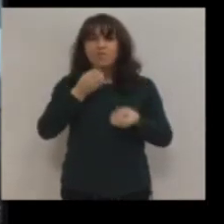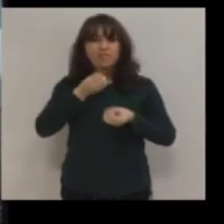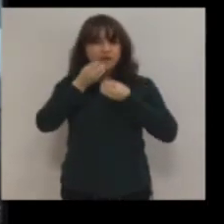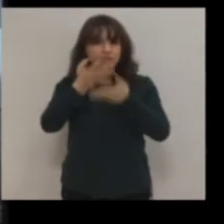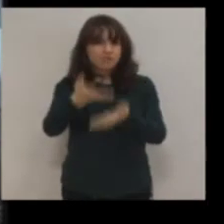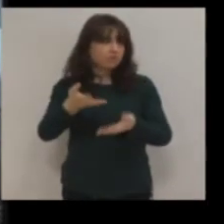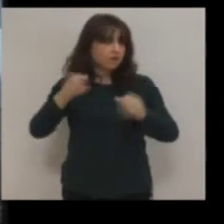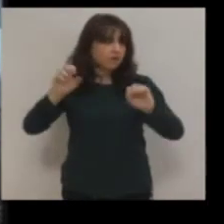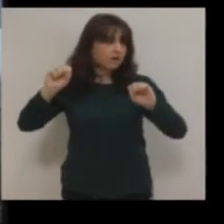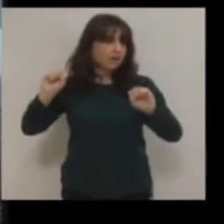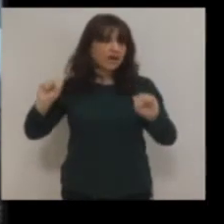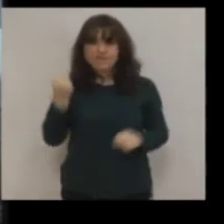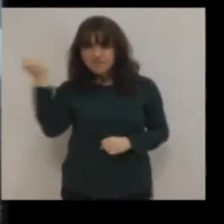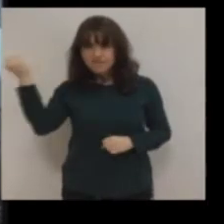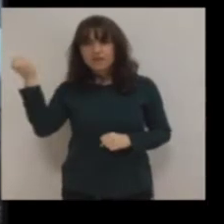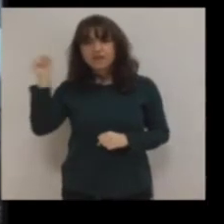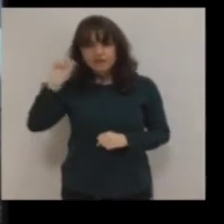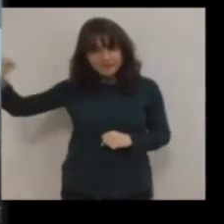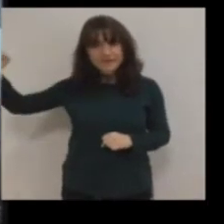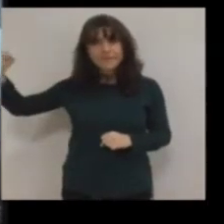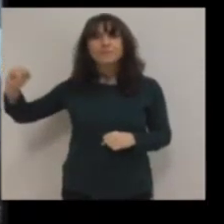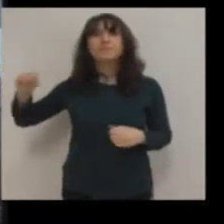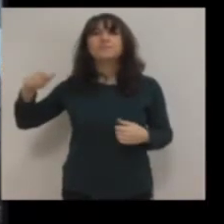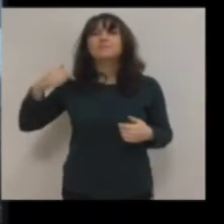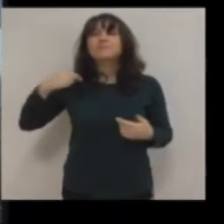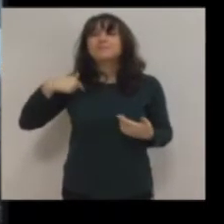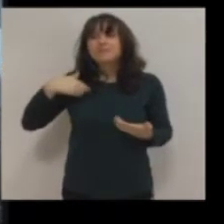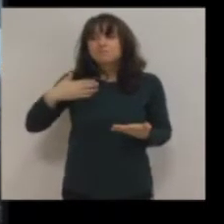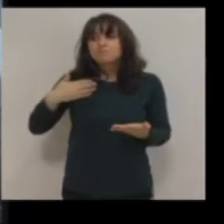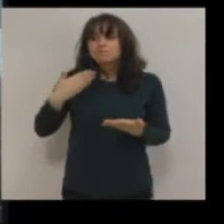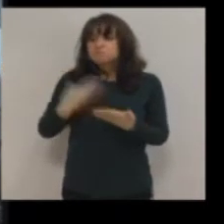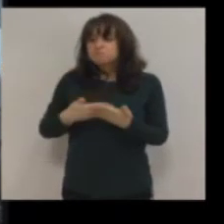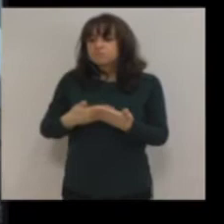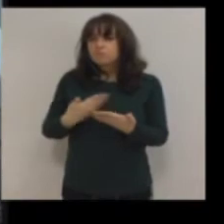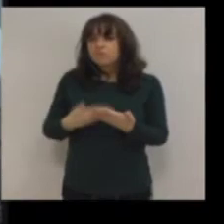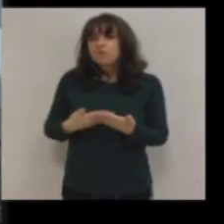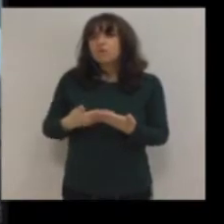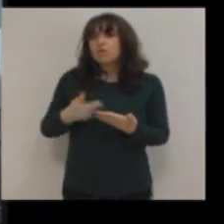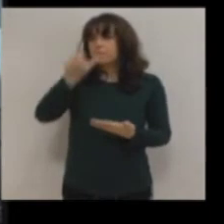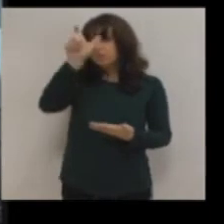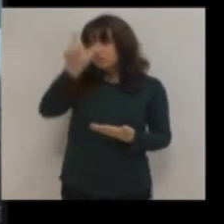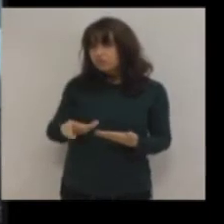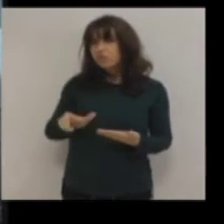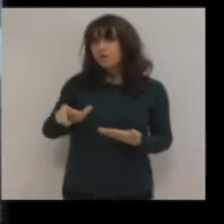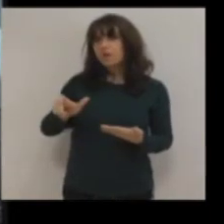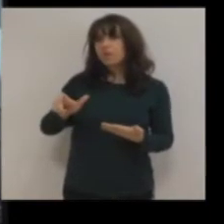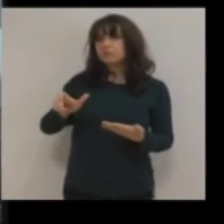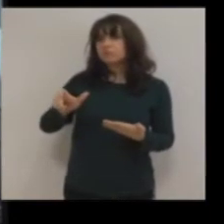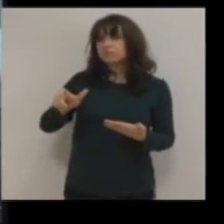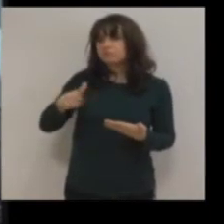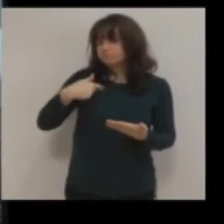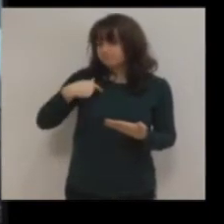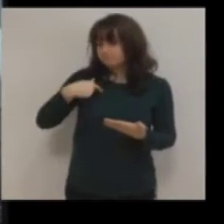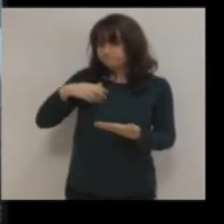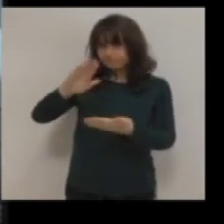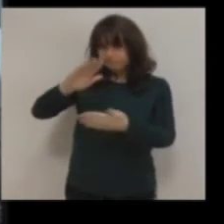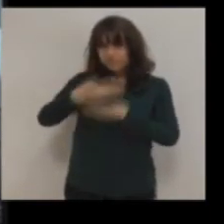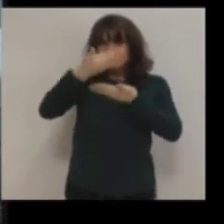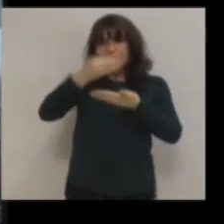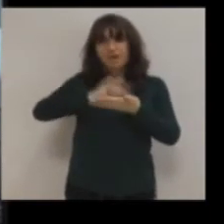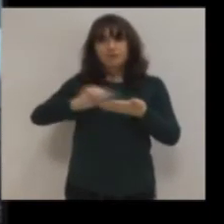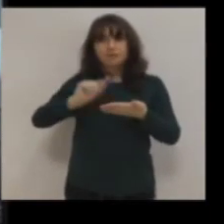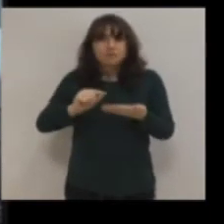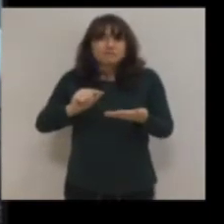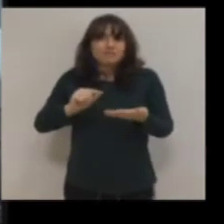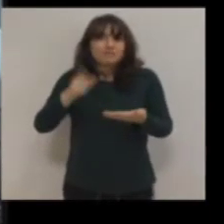en la que se comprueba formalmente que la persona ha recibido la citación. Lo que no se comprueba es si se ha enterado.